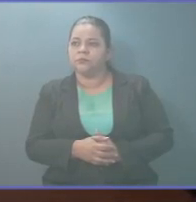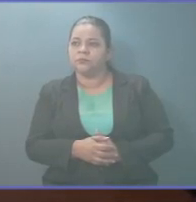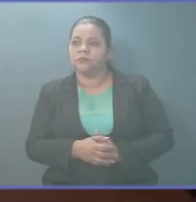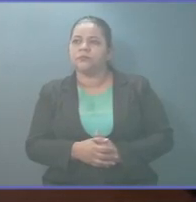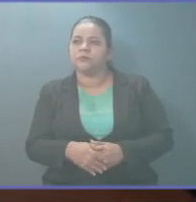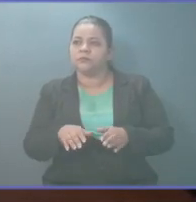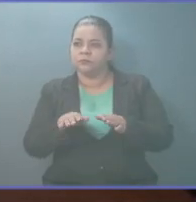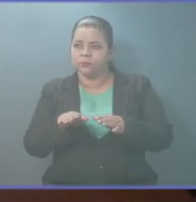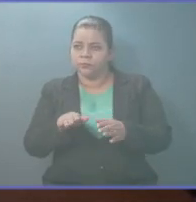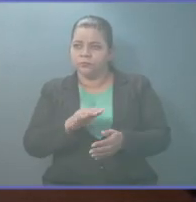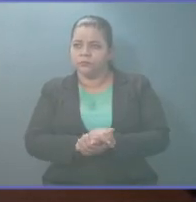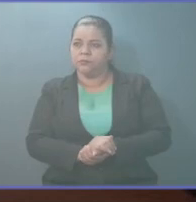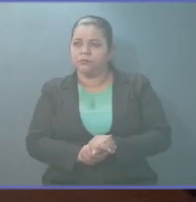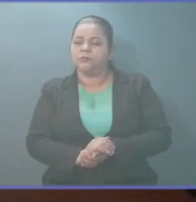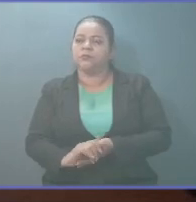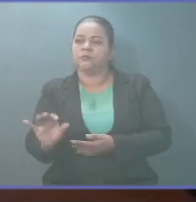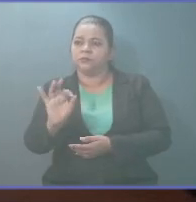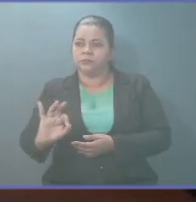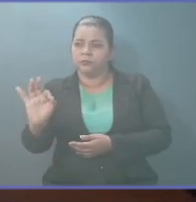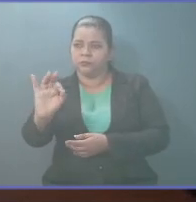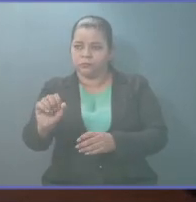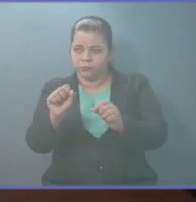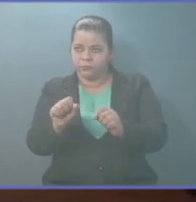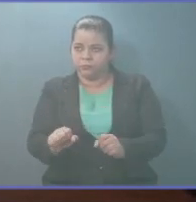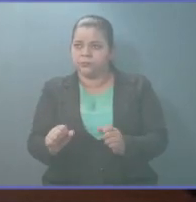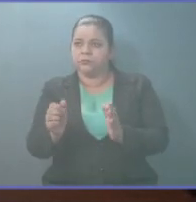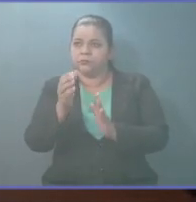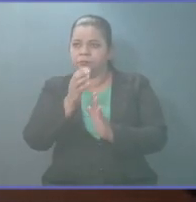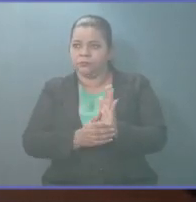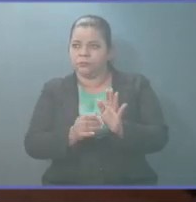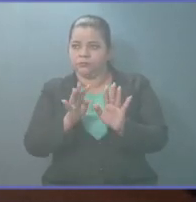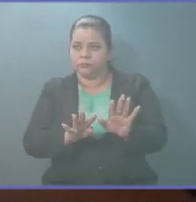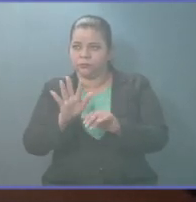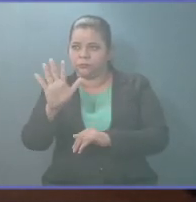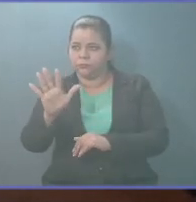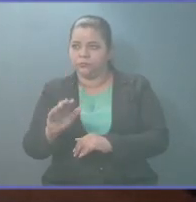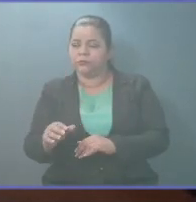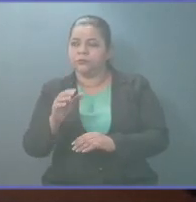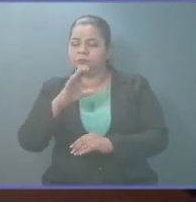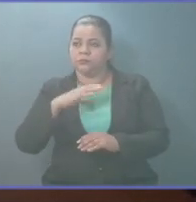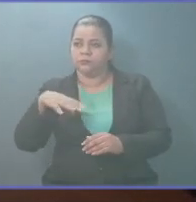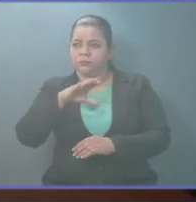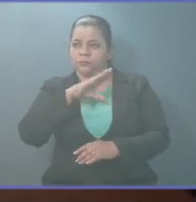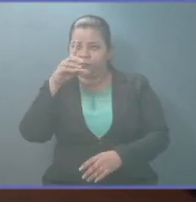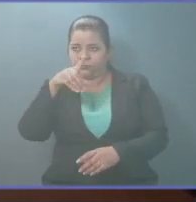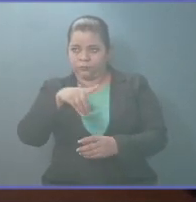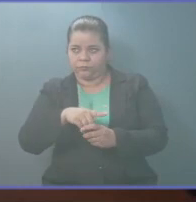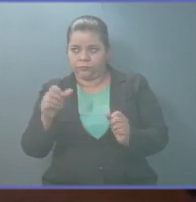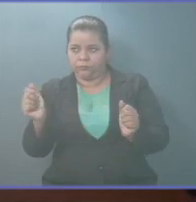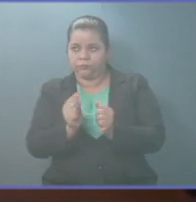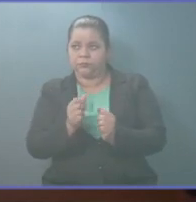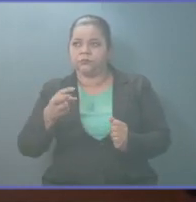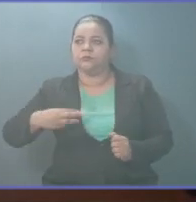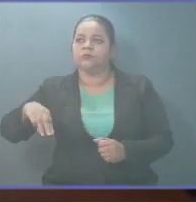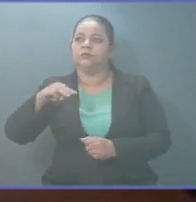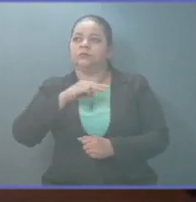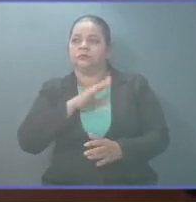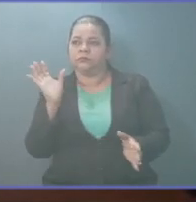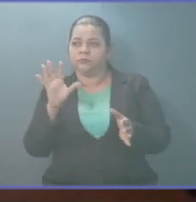Gracias. Fortalecimiento de capacidades, artículo 95. El CONAIPD coordinará con el Ministerio de Relaciones Exteriores